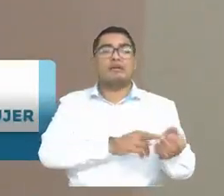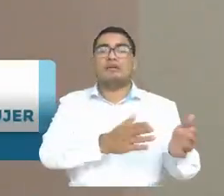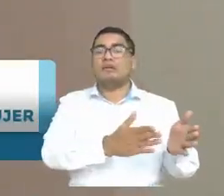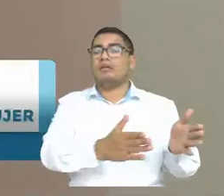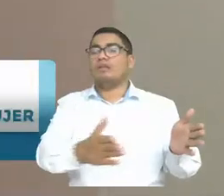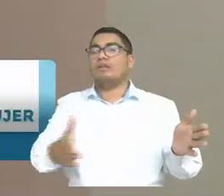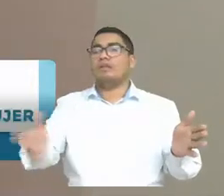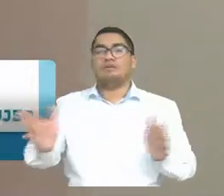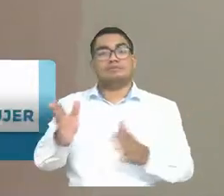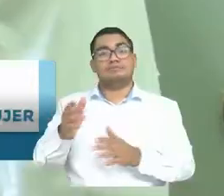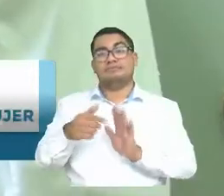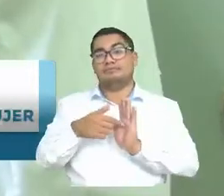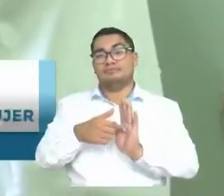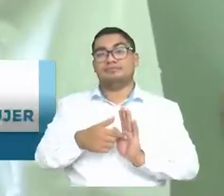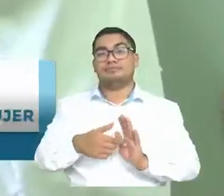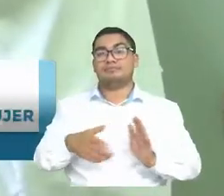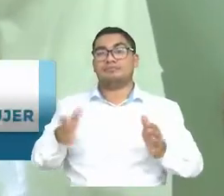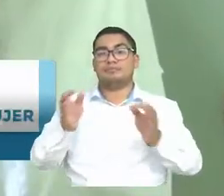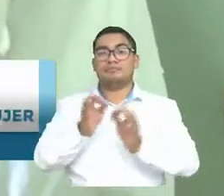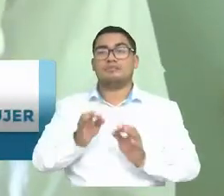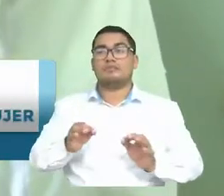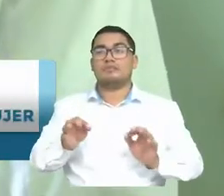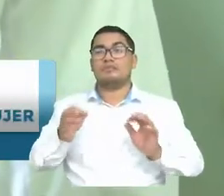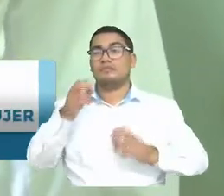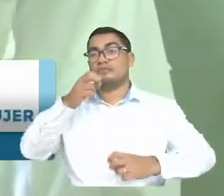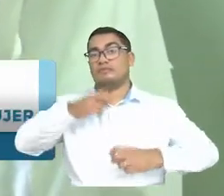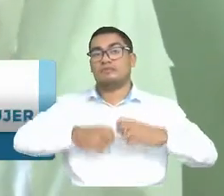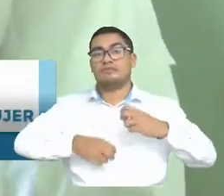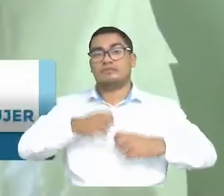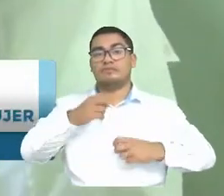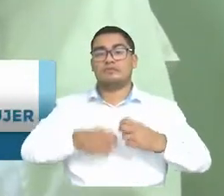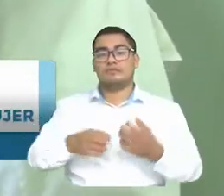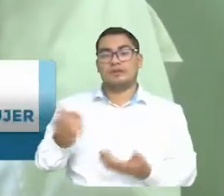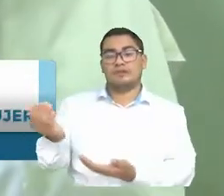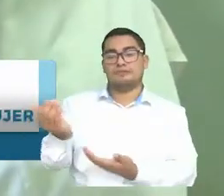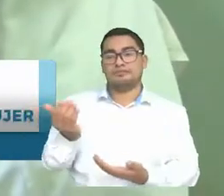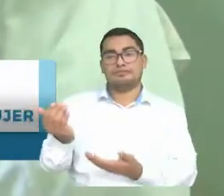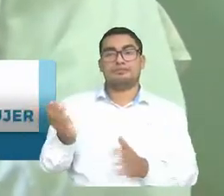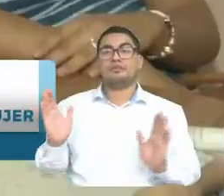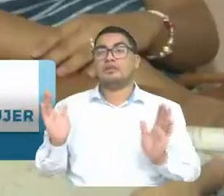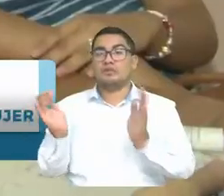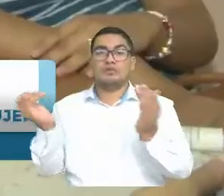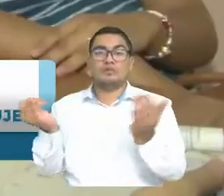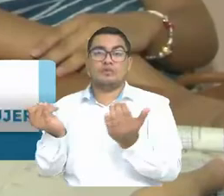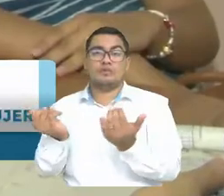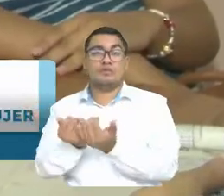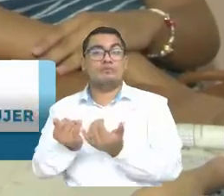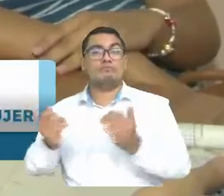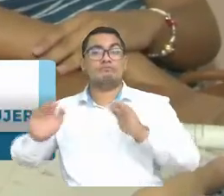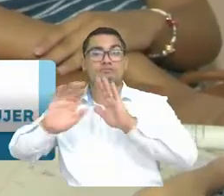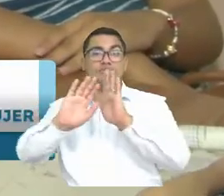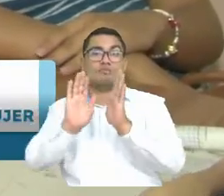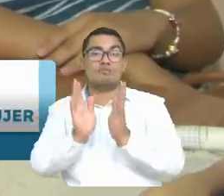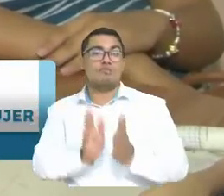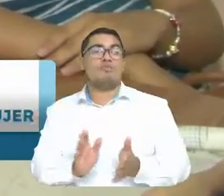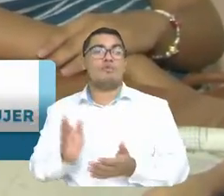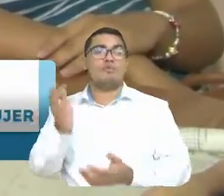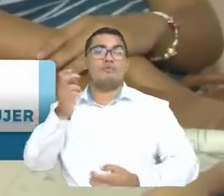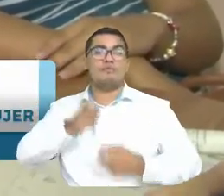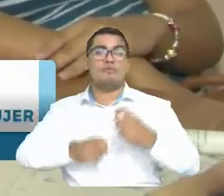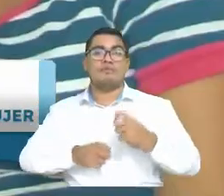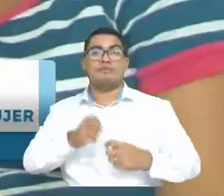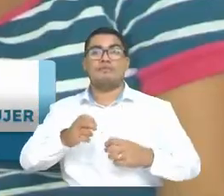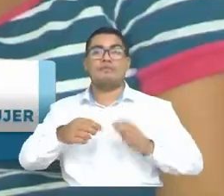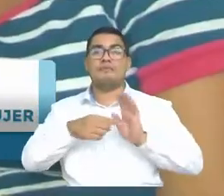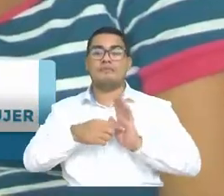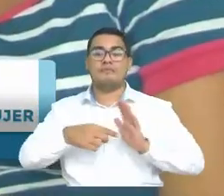Parto, ¿verdad? En el posperio. Entonces, esto tiende a tener afectaciones en el bebé como afectaciones en la mujer, ¿verdad? Porque una persona que